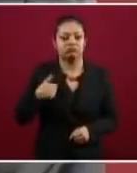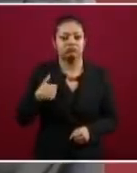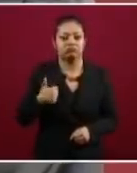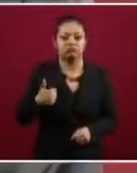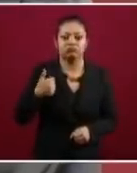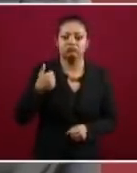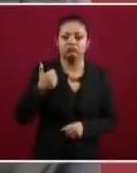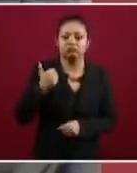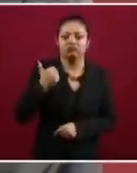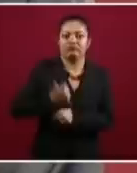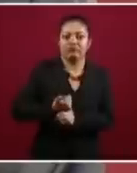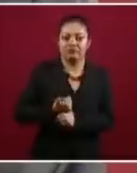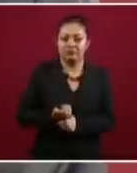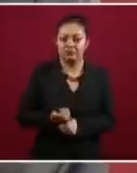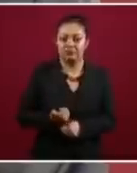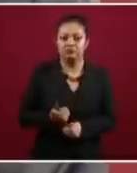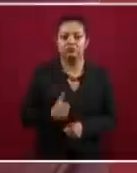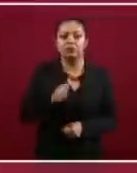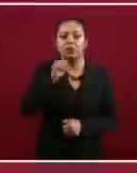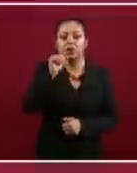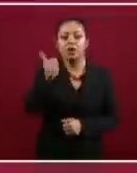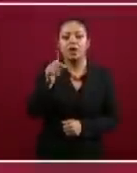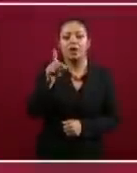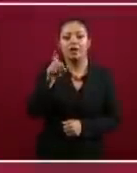siempre la antidemocracia,